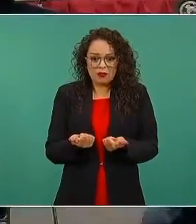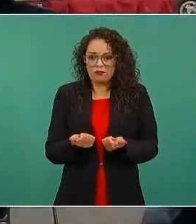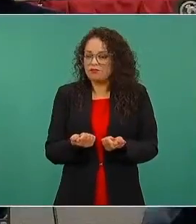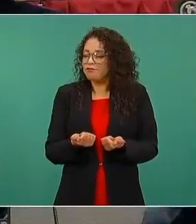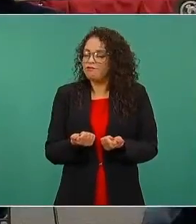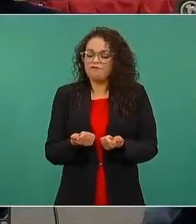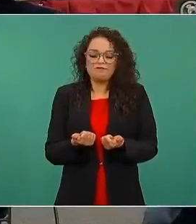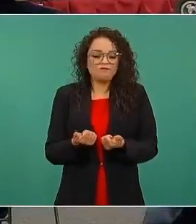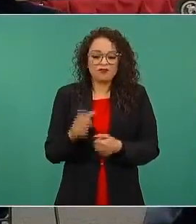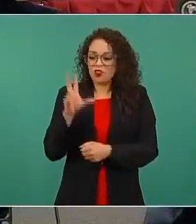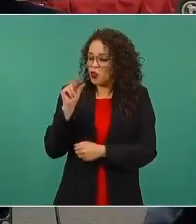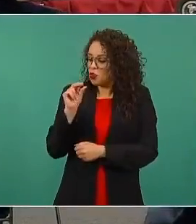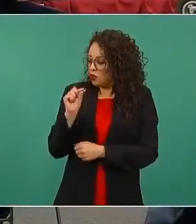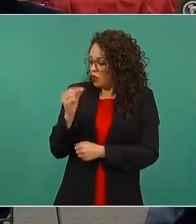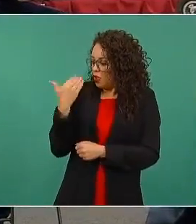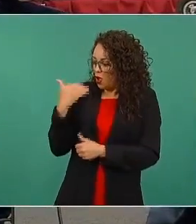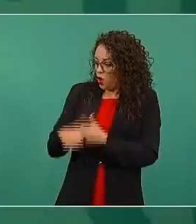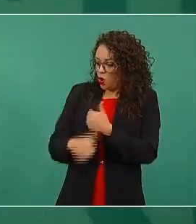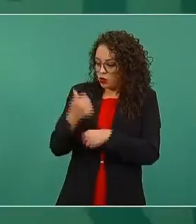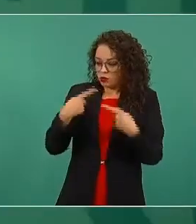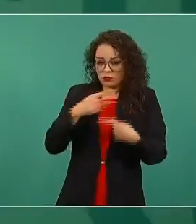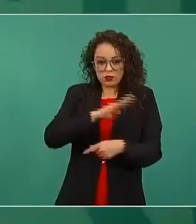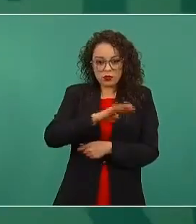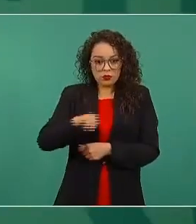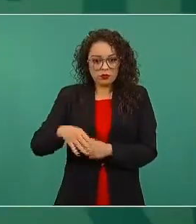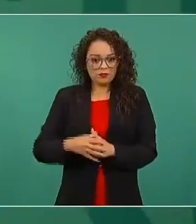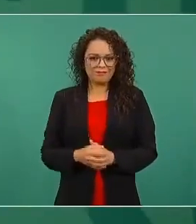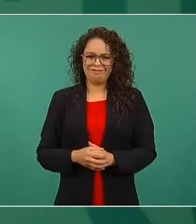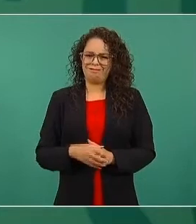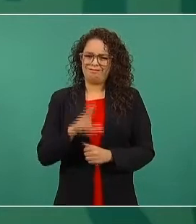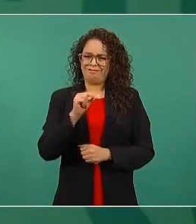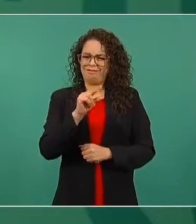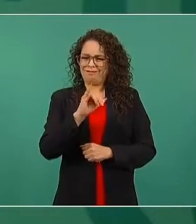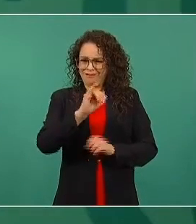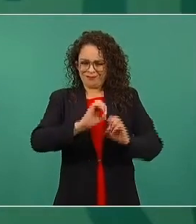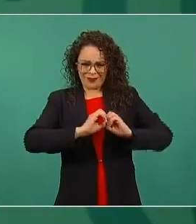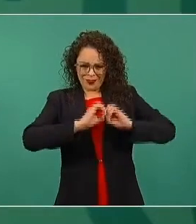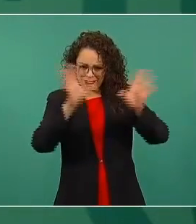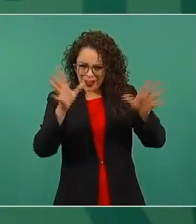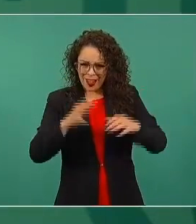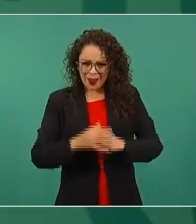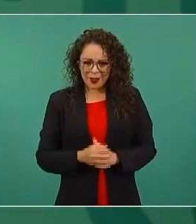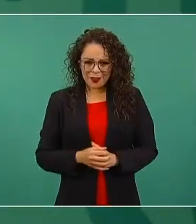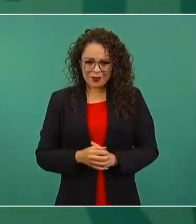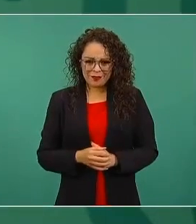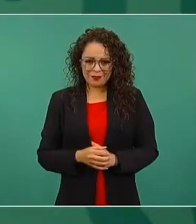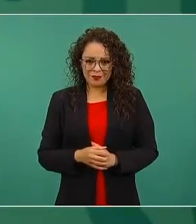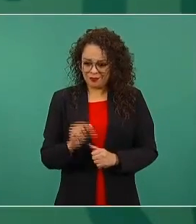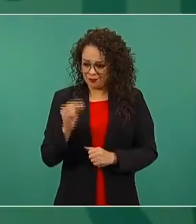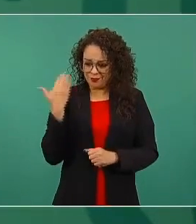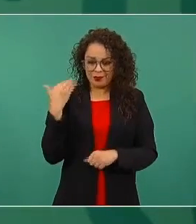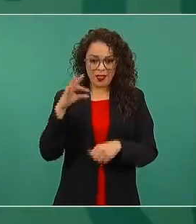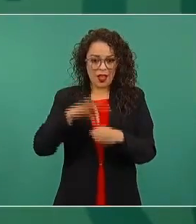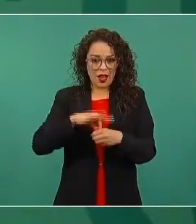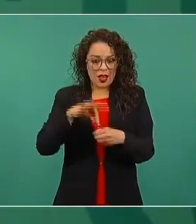acaba sí, de haber 11 muertos. Los sonorenses, claro que sí. Sí, acaban de haber elecciones.